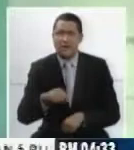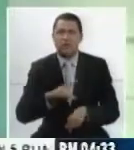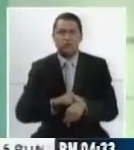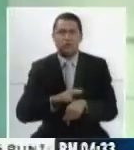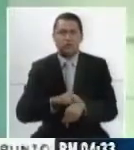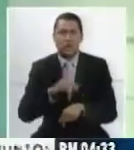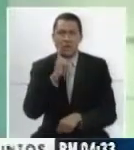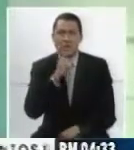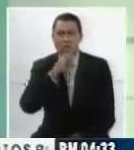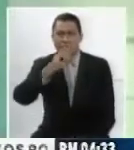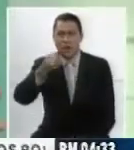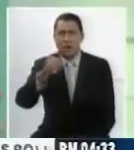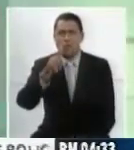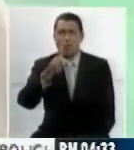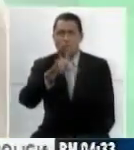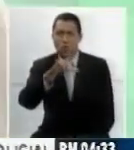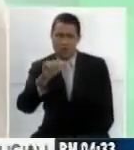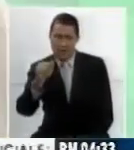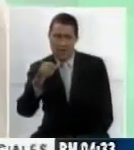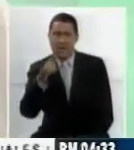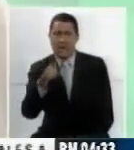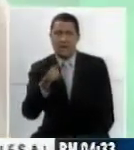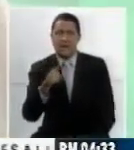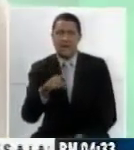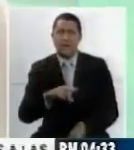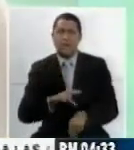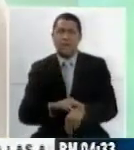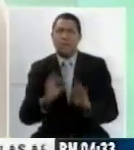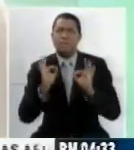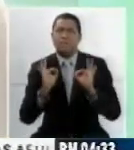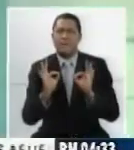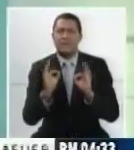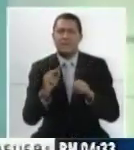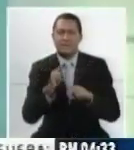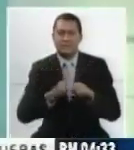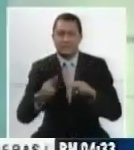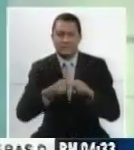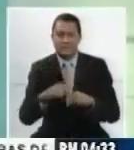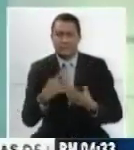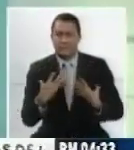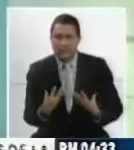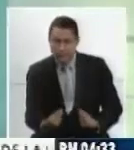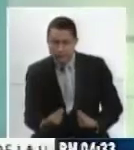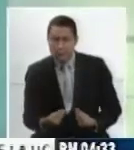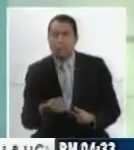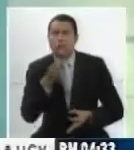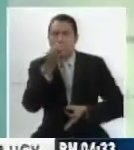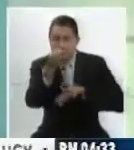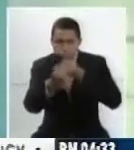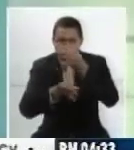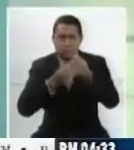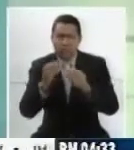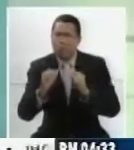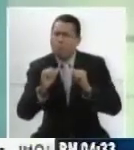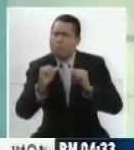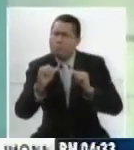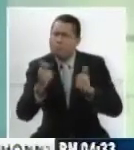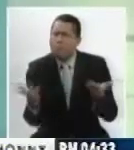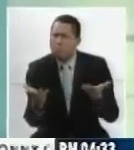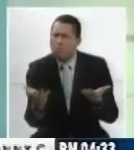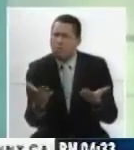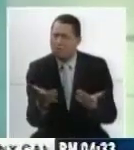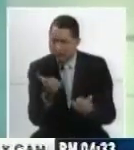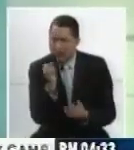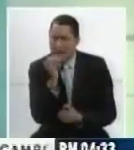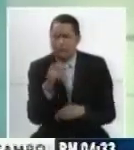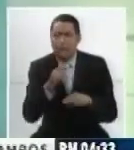la doctora Julia Martínez, quien es neumonólogo infantil y además nos va a estar dando no solamente el origen, por qué